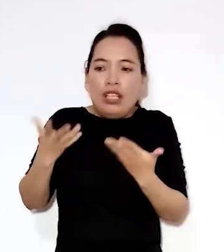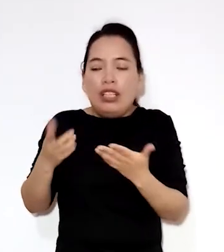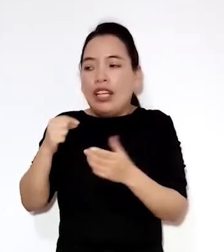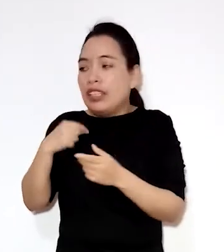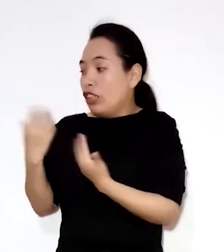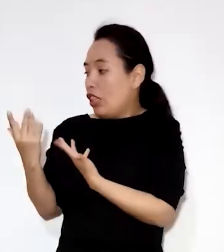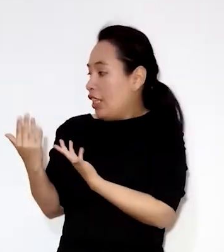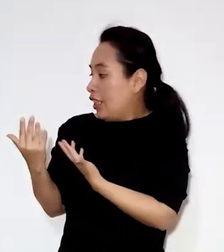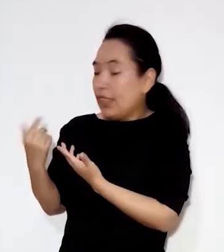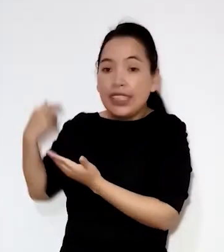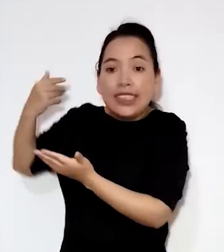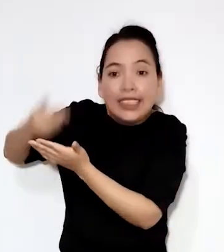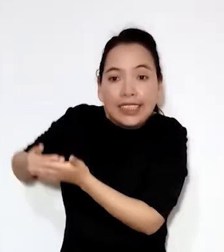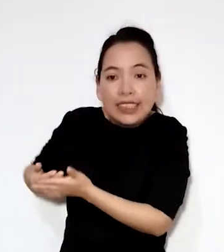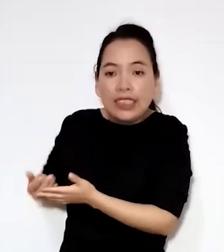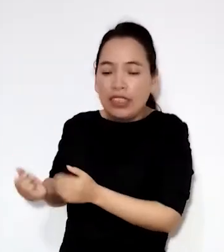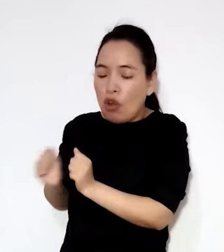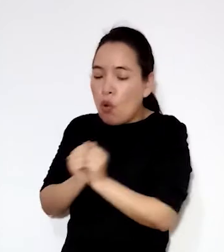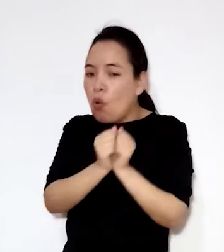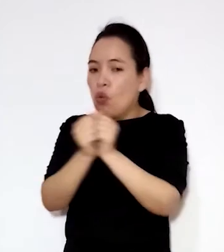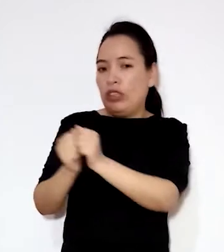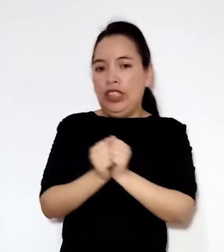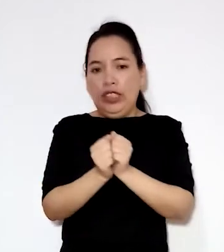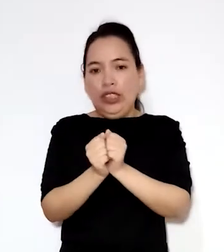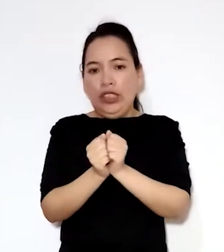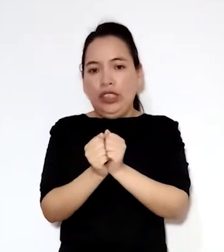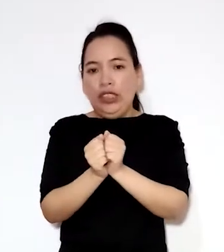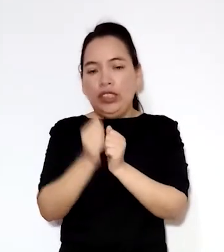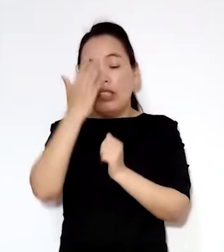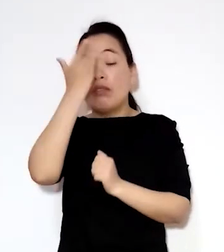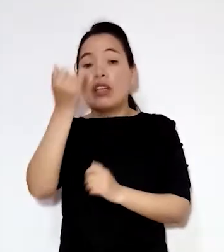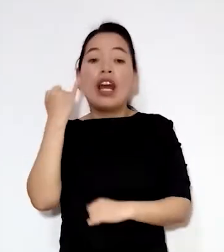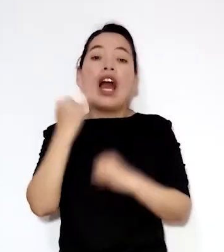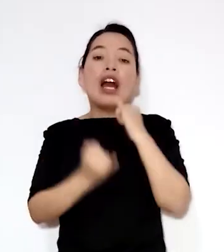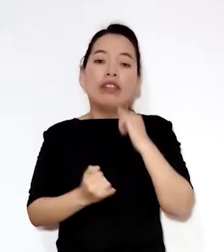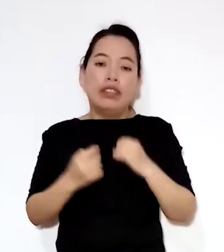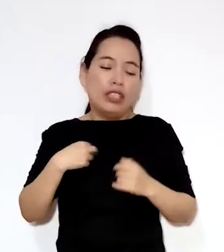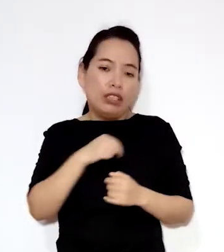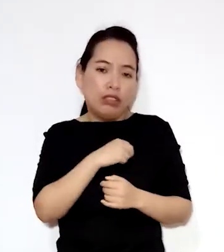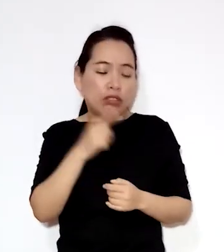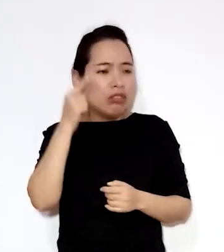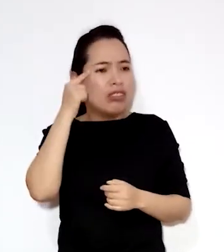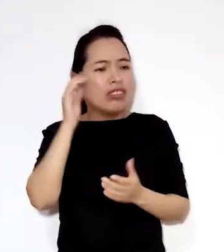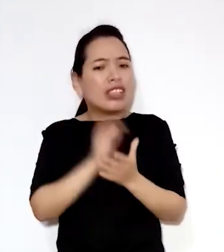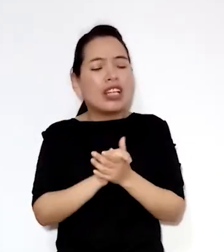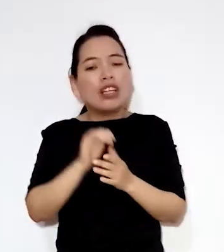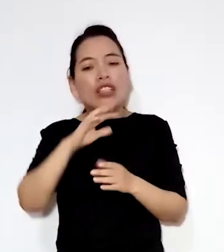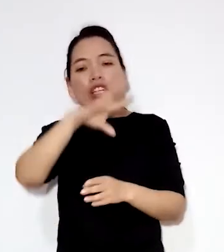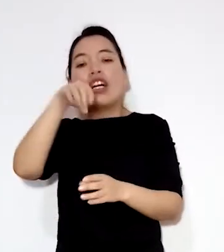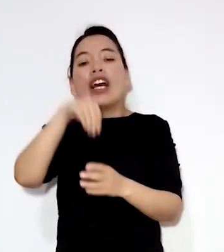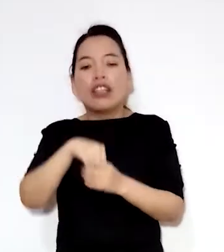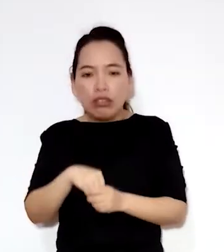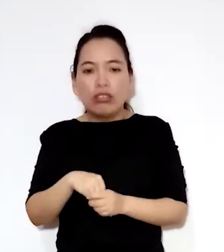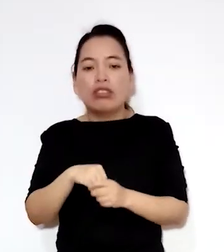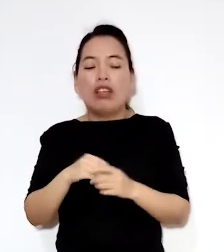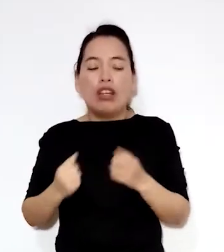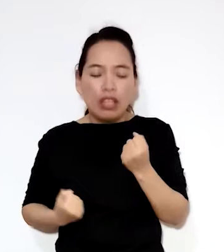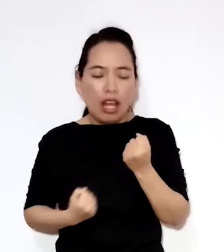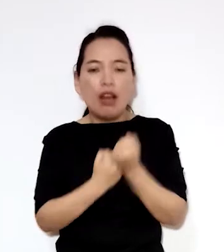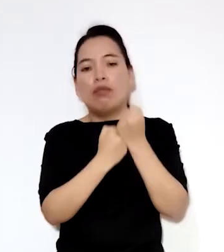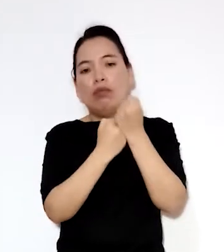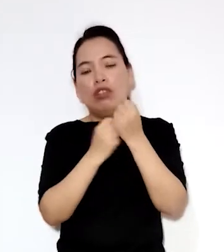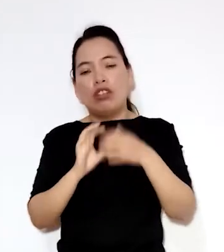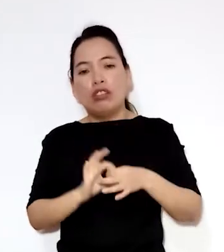que esperarle, hay que seguir juntos, porque al fin y al cabo yo creo que esto es un tema de inclusión, es un tema de